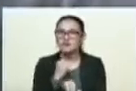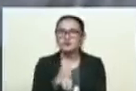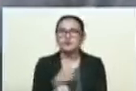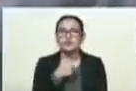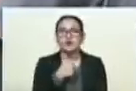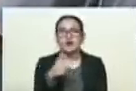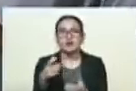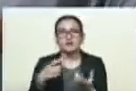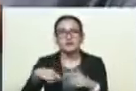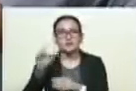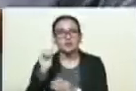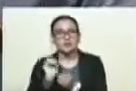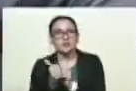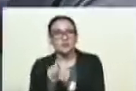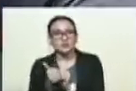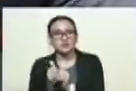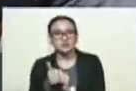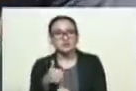cancha.